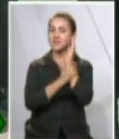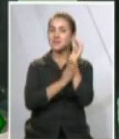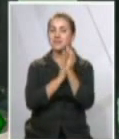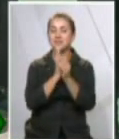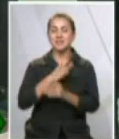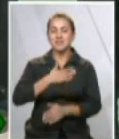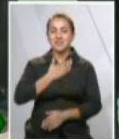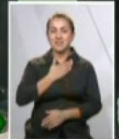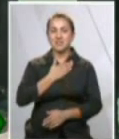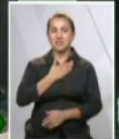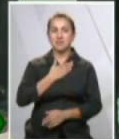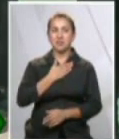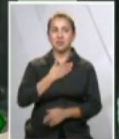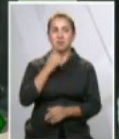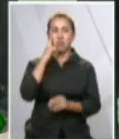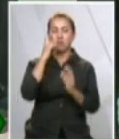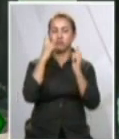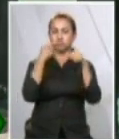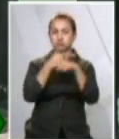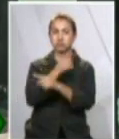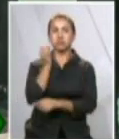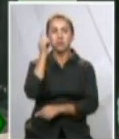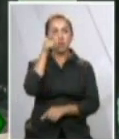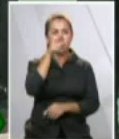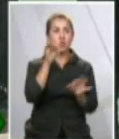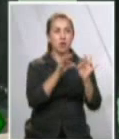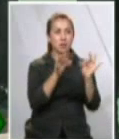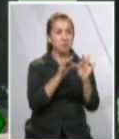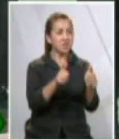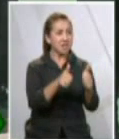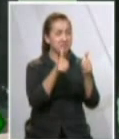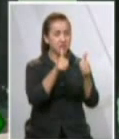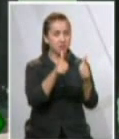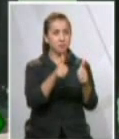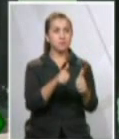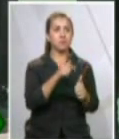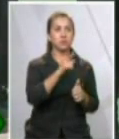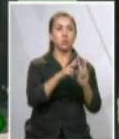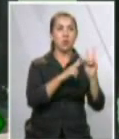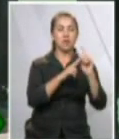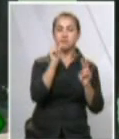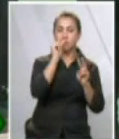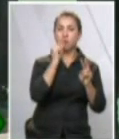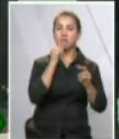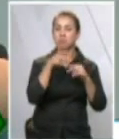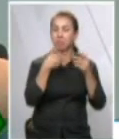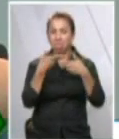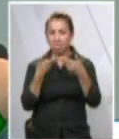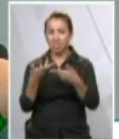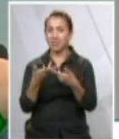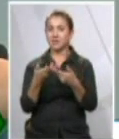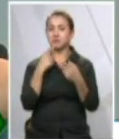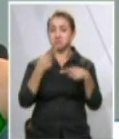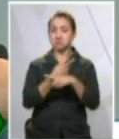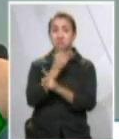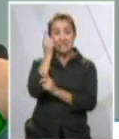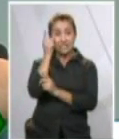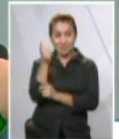súper enredado de entender. Tú lo explicas harto bien, ¿qué quieres que te diga? Lo hace bastante poco enredado, para serte